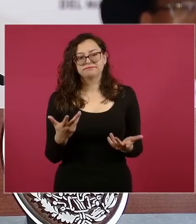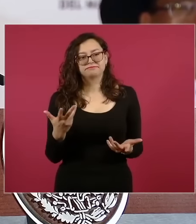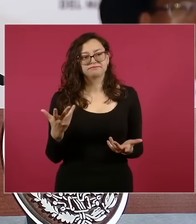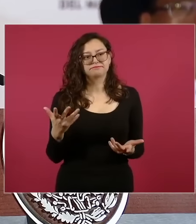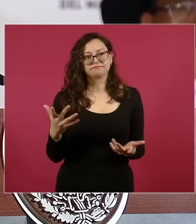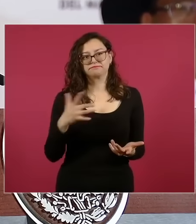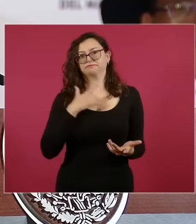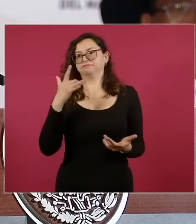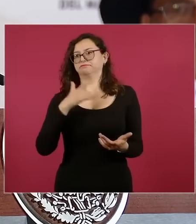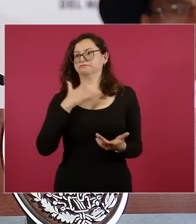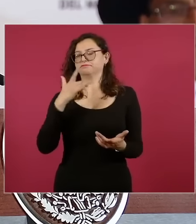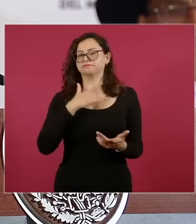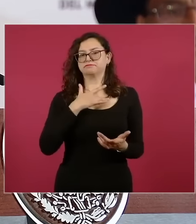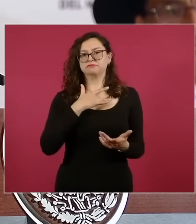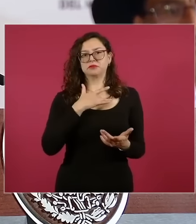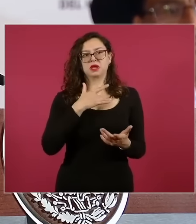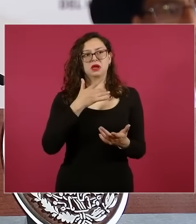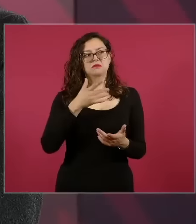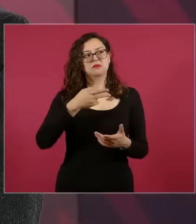proclama,